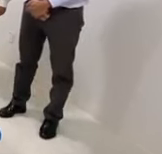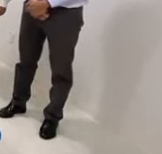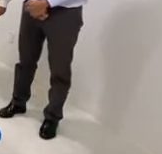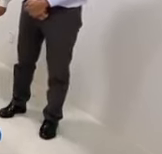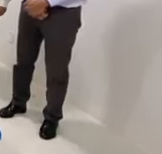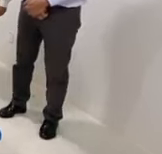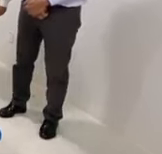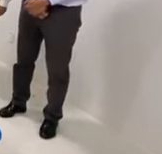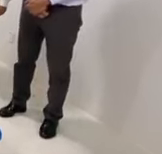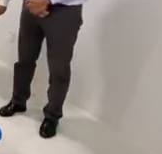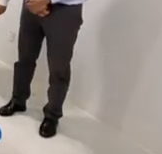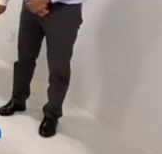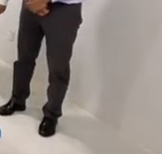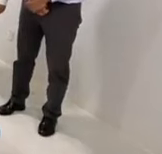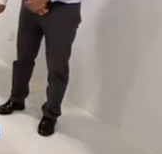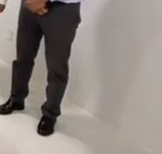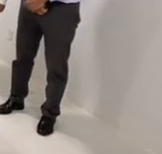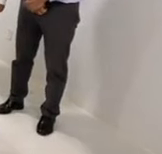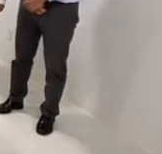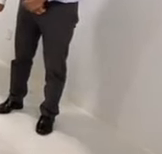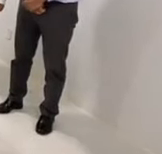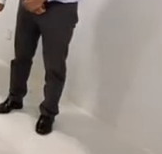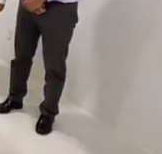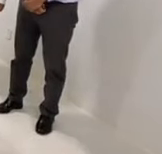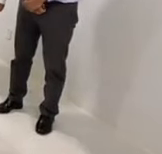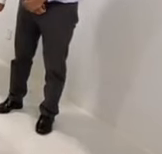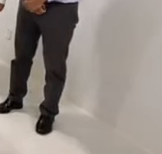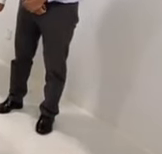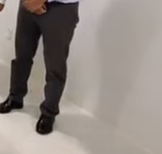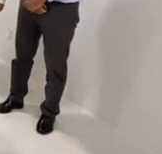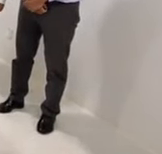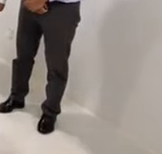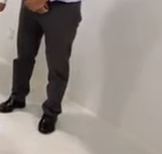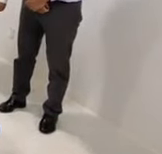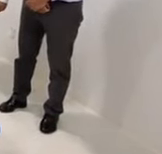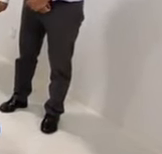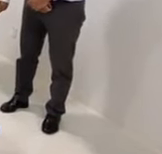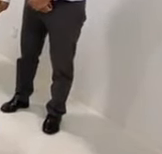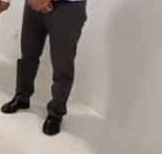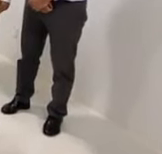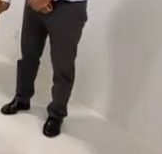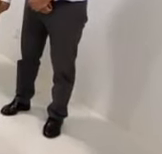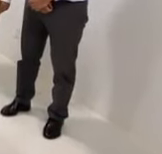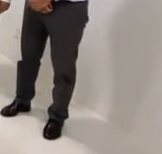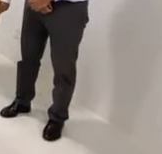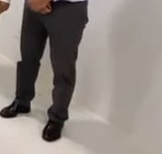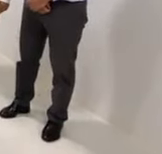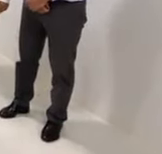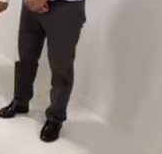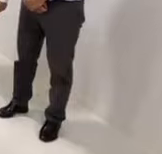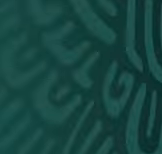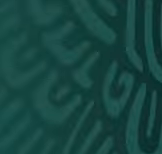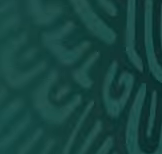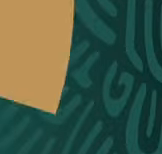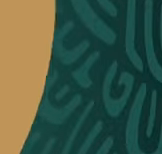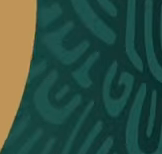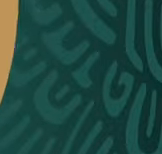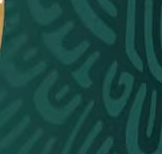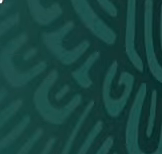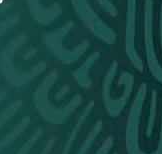120 camas de atención a pacientes y un equipo de lo más